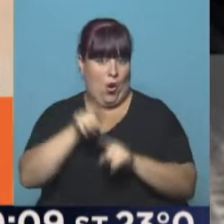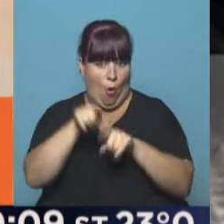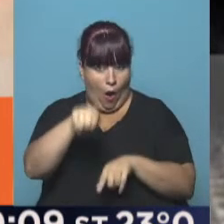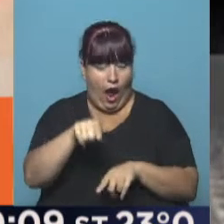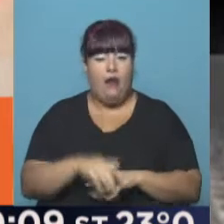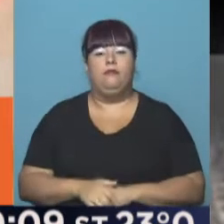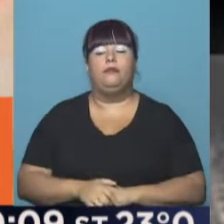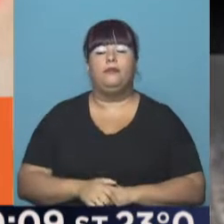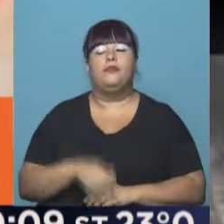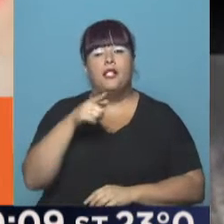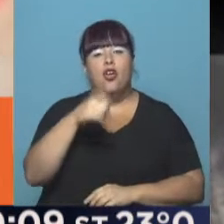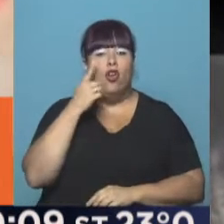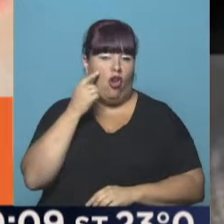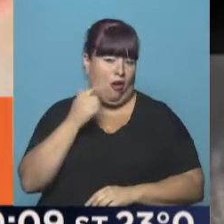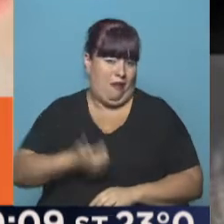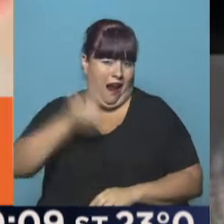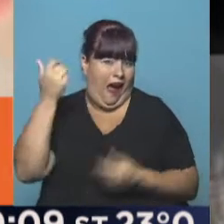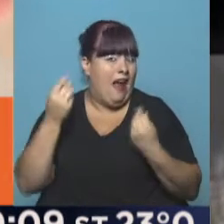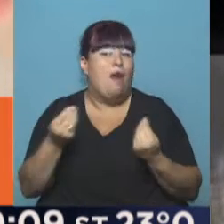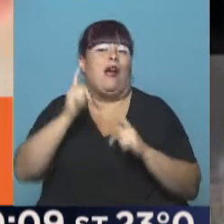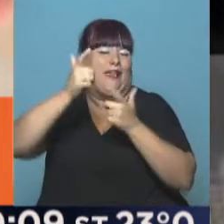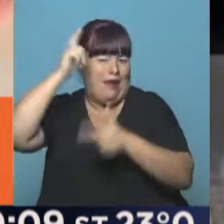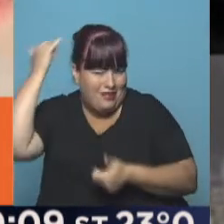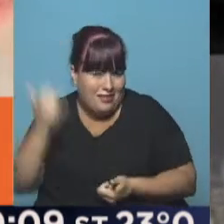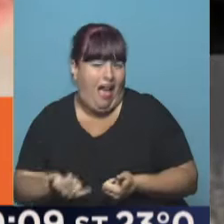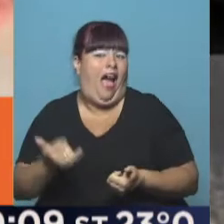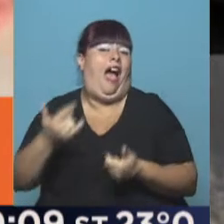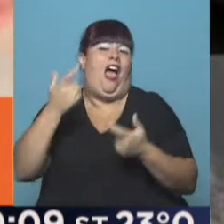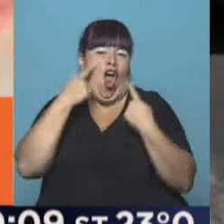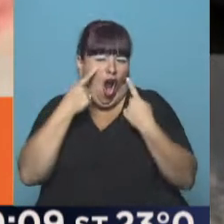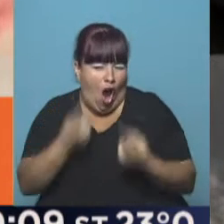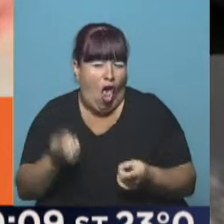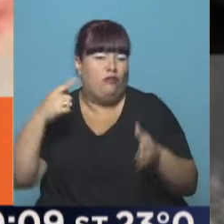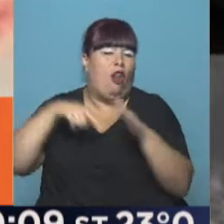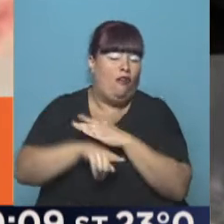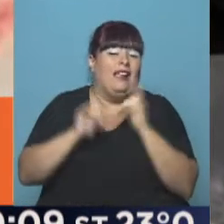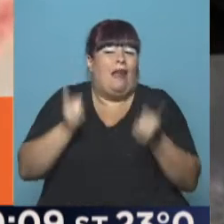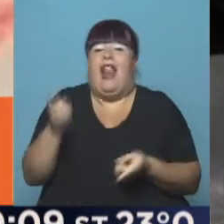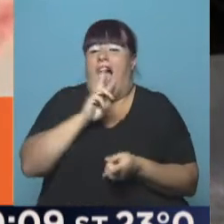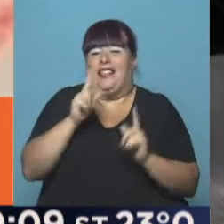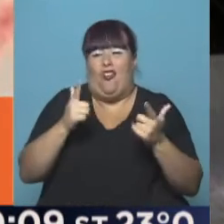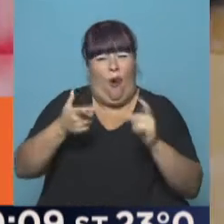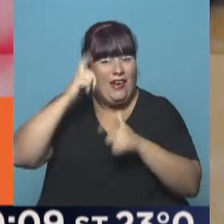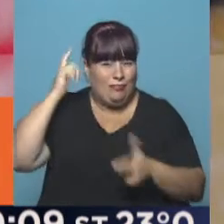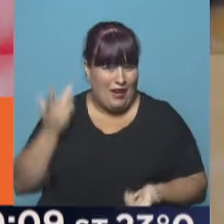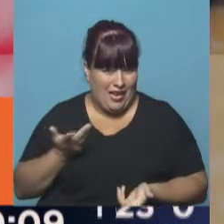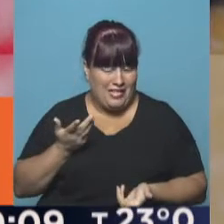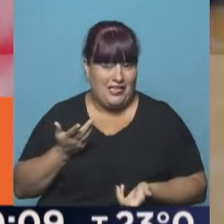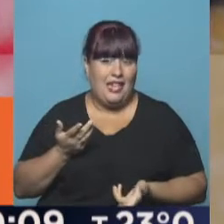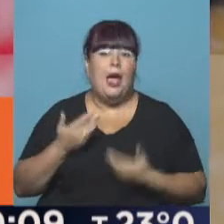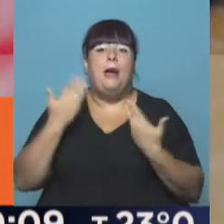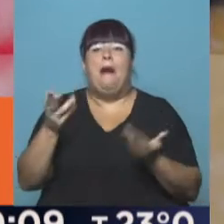en el cual él lleva todas las de ganar porque tiene la experiencia el conocimiento además que la chica no tiene y que